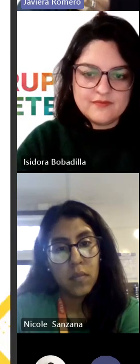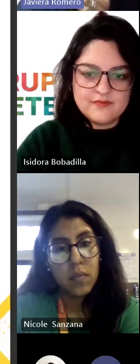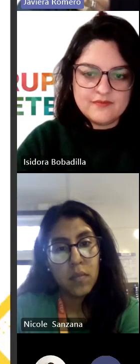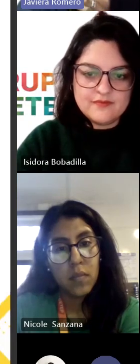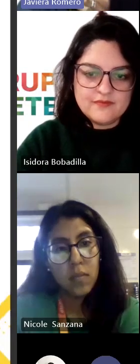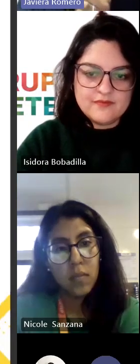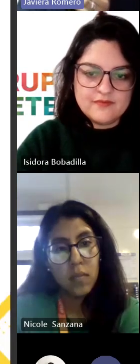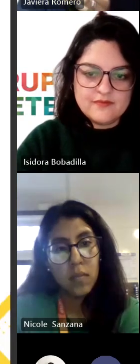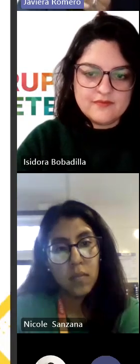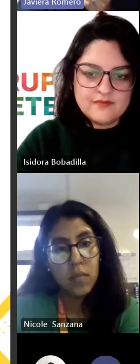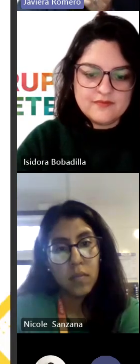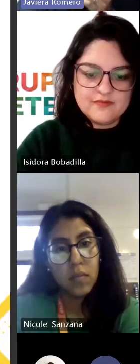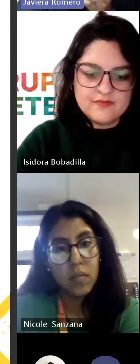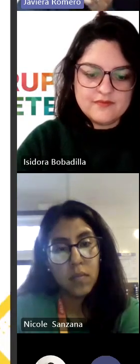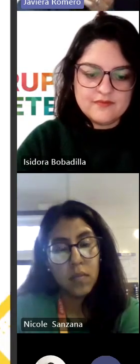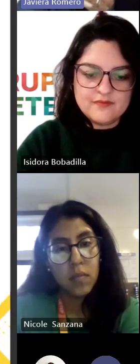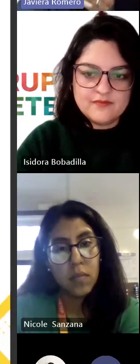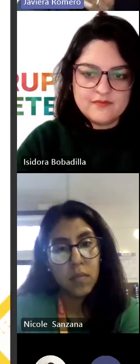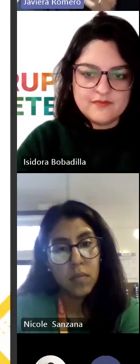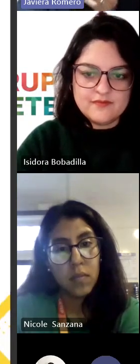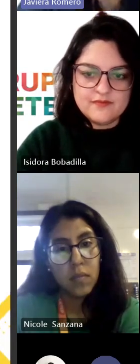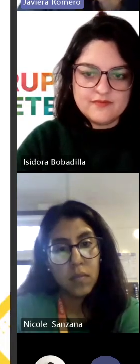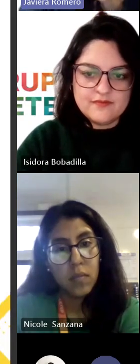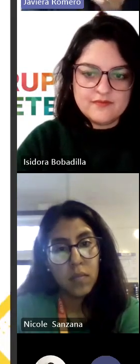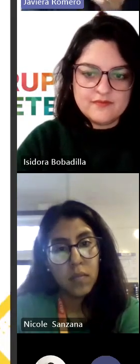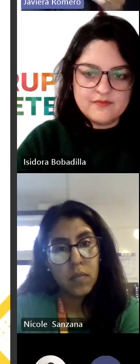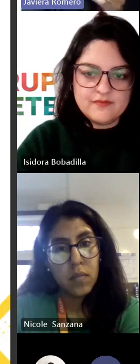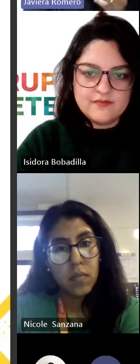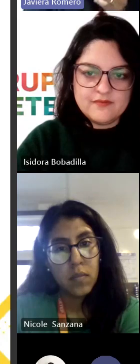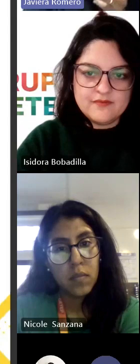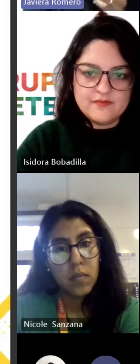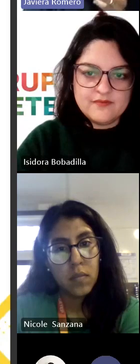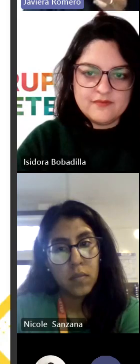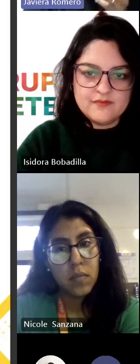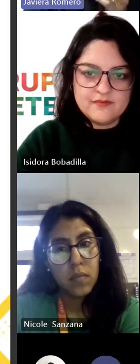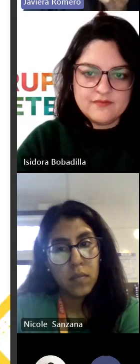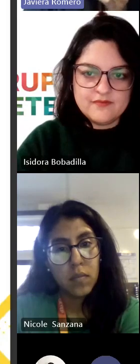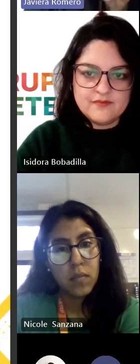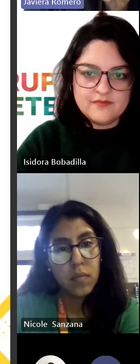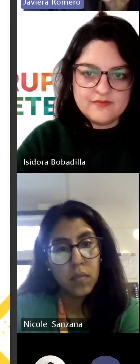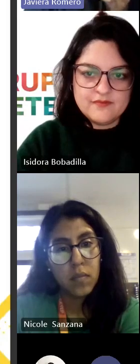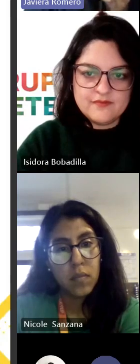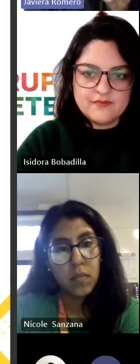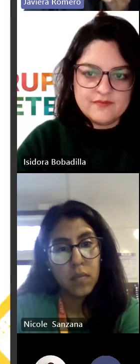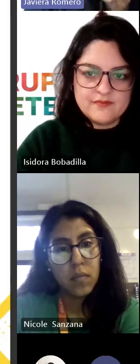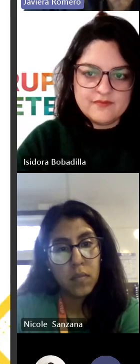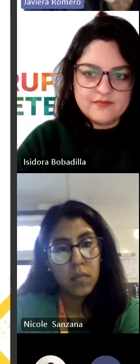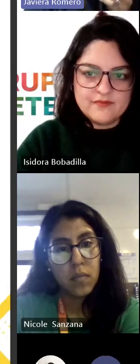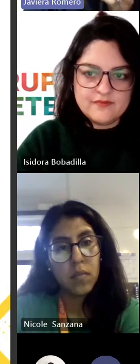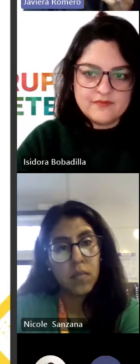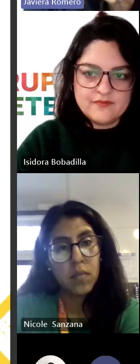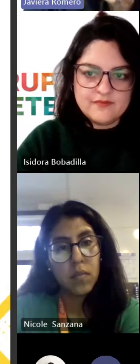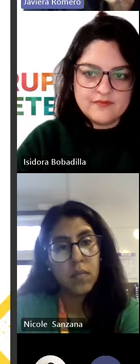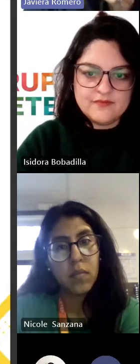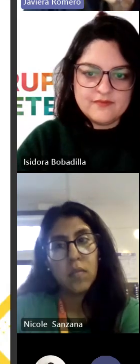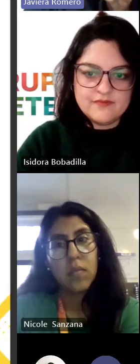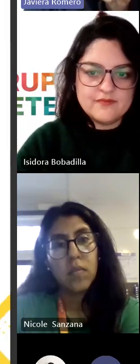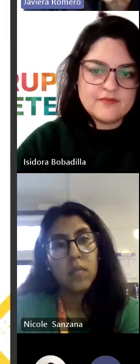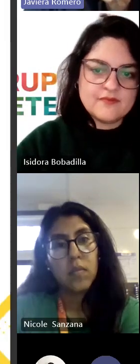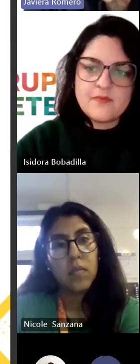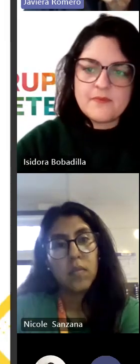de desarrollo actúan como agentes de protección y soporte durante cada uno de estos cambios y retos